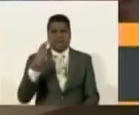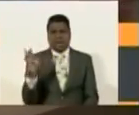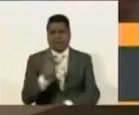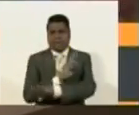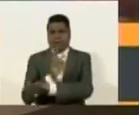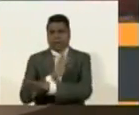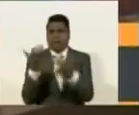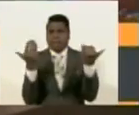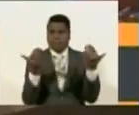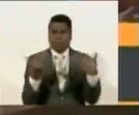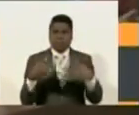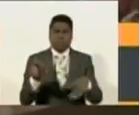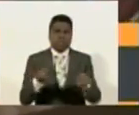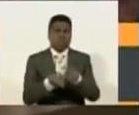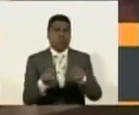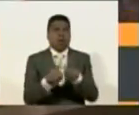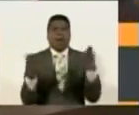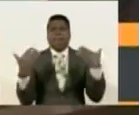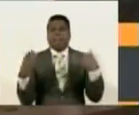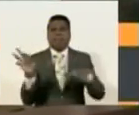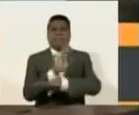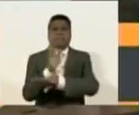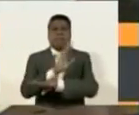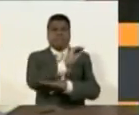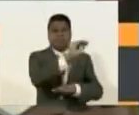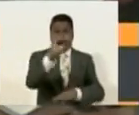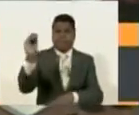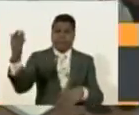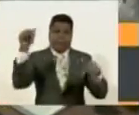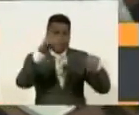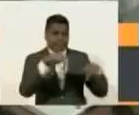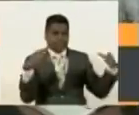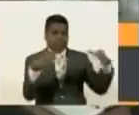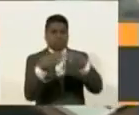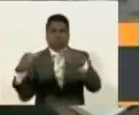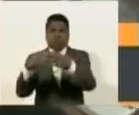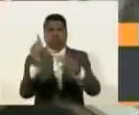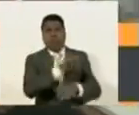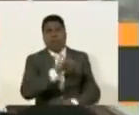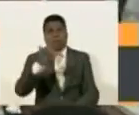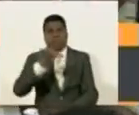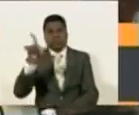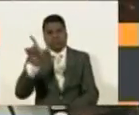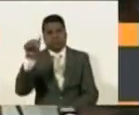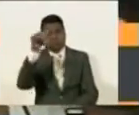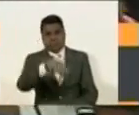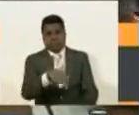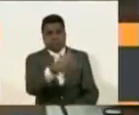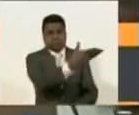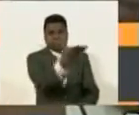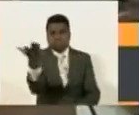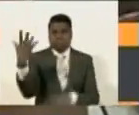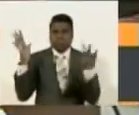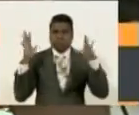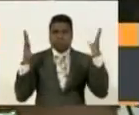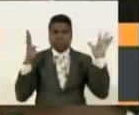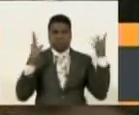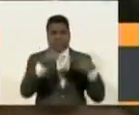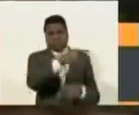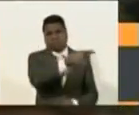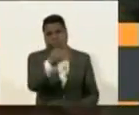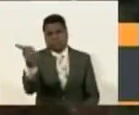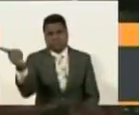como hoy con un... Fue inmediato y aquí está la dirección política del Partido Socialista Unido de Venezuela.